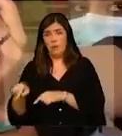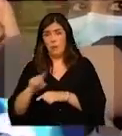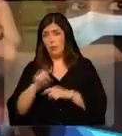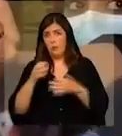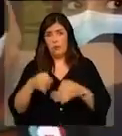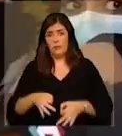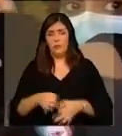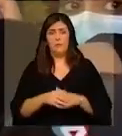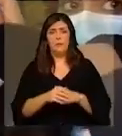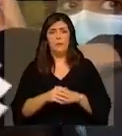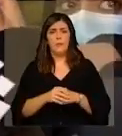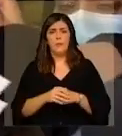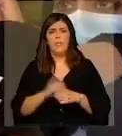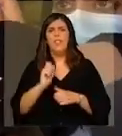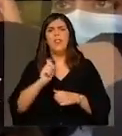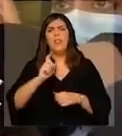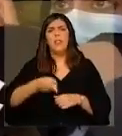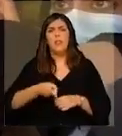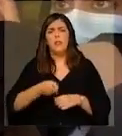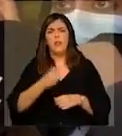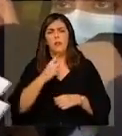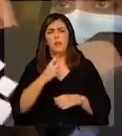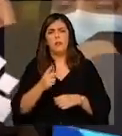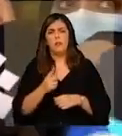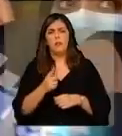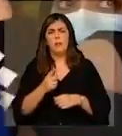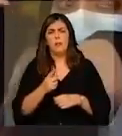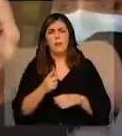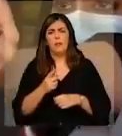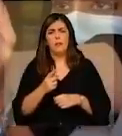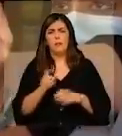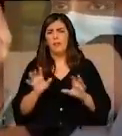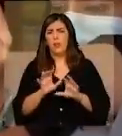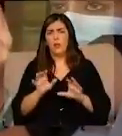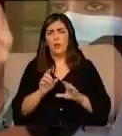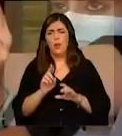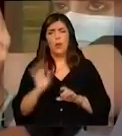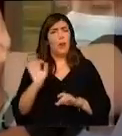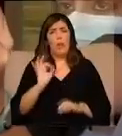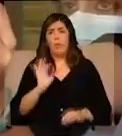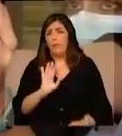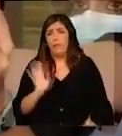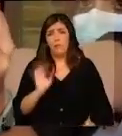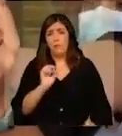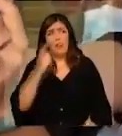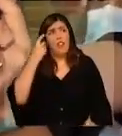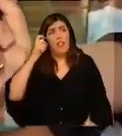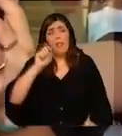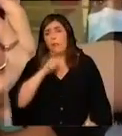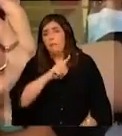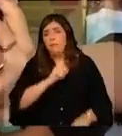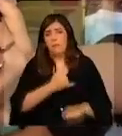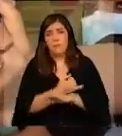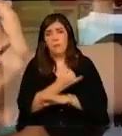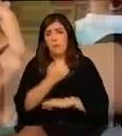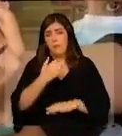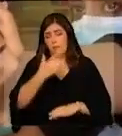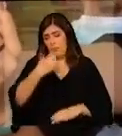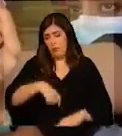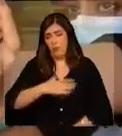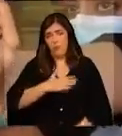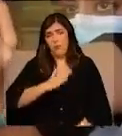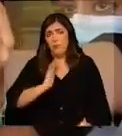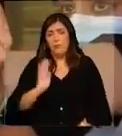¿verdad? ¿Este funcionario quién le dio la orden para que pueda enviar esa? Nadie le dio la orden, fue un error personal que cometió